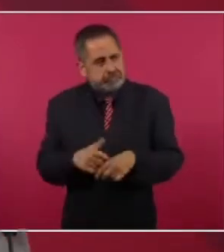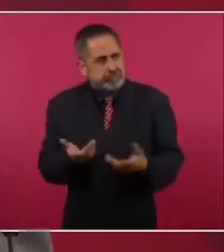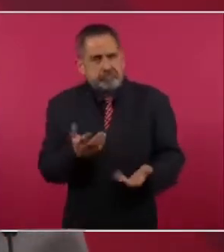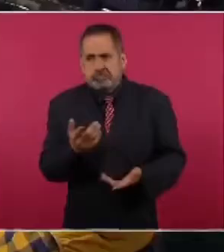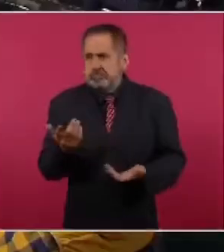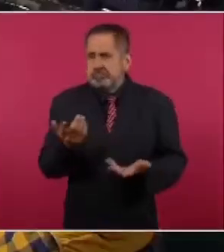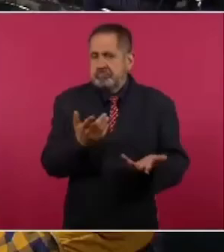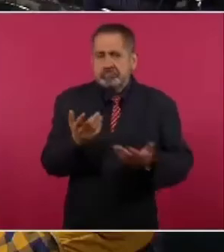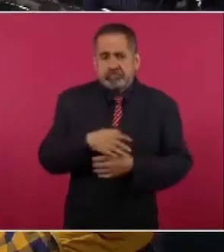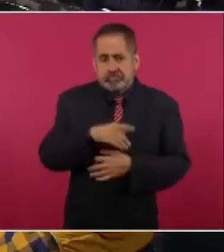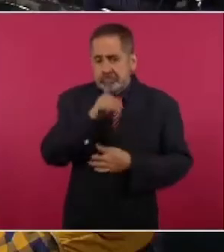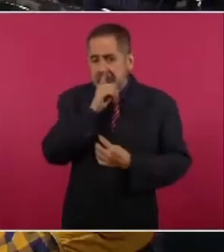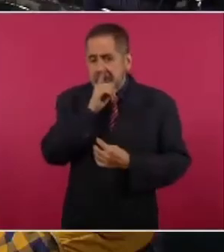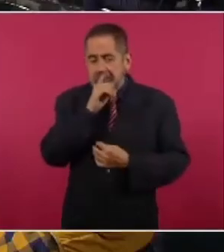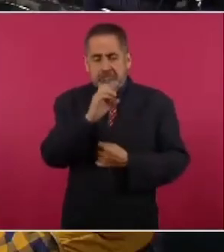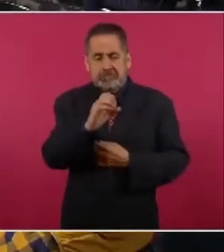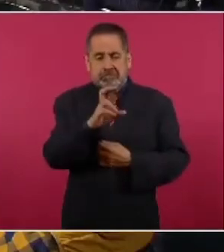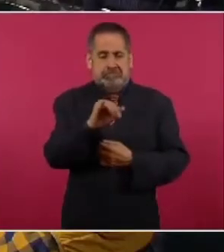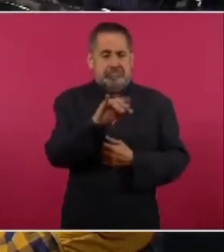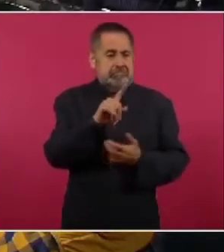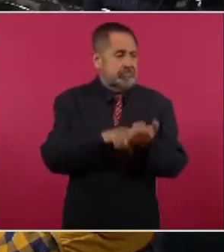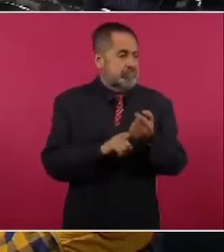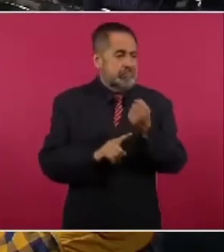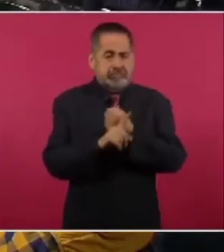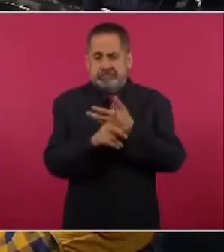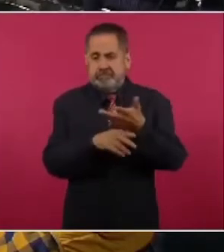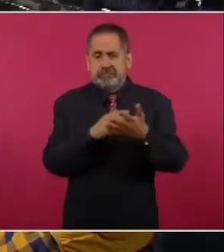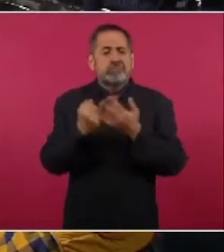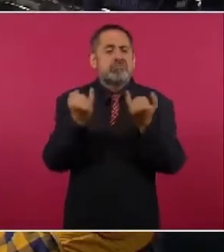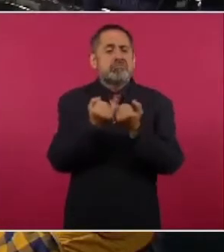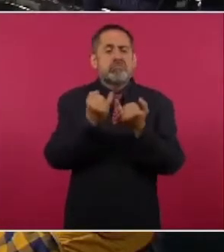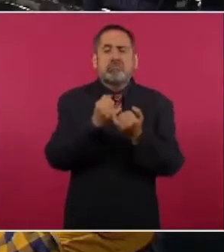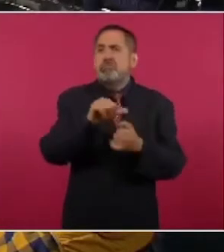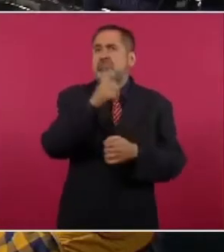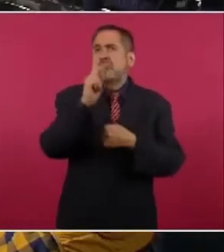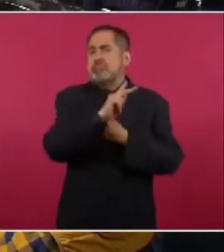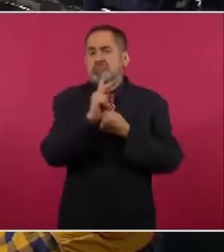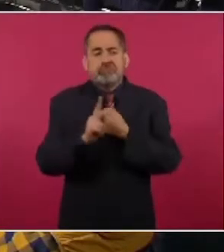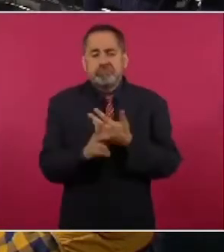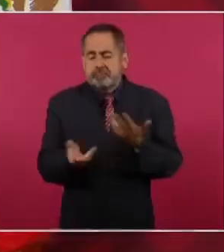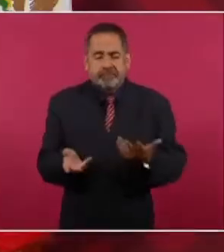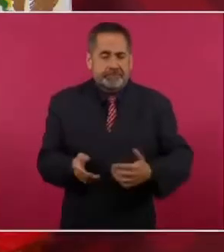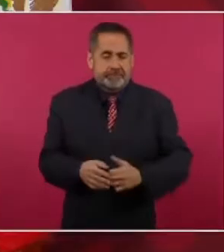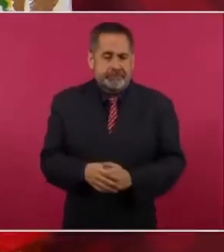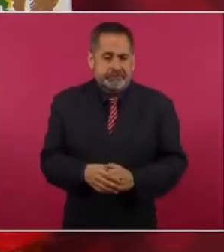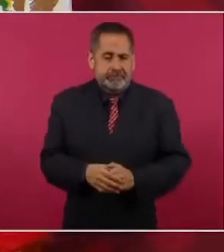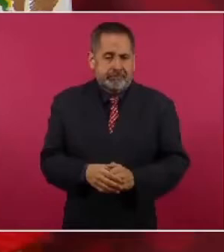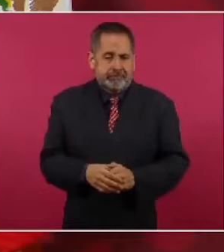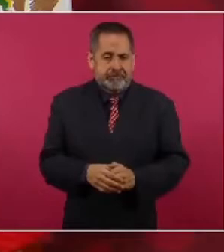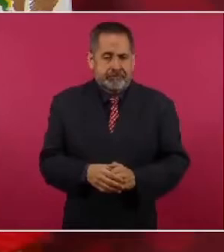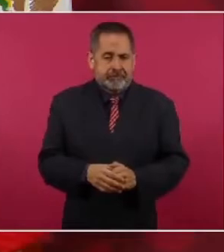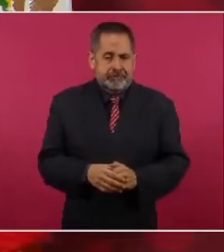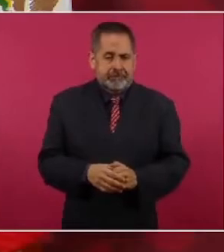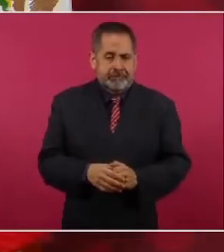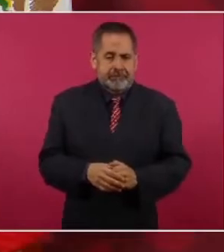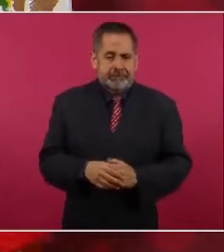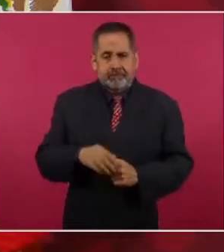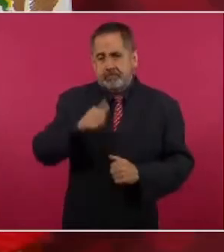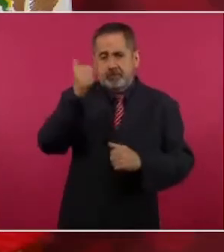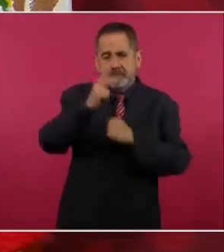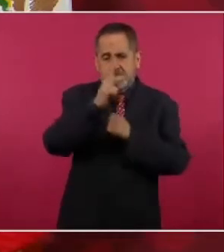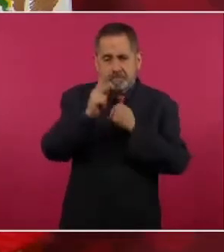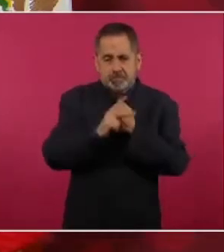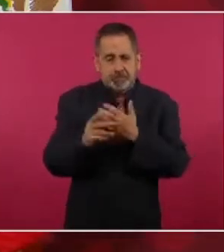Estaríamos inmersos en crisis como en otros países. donde no tienen